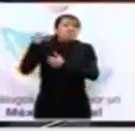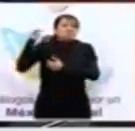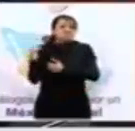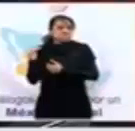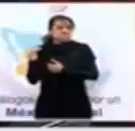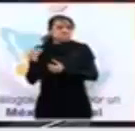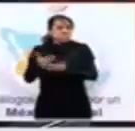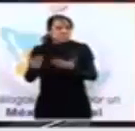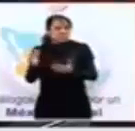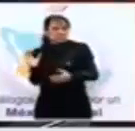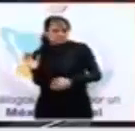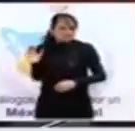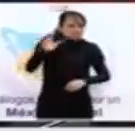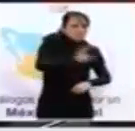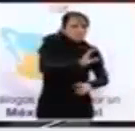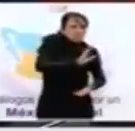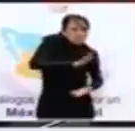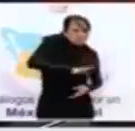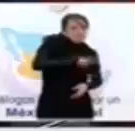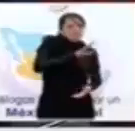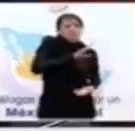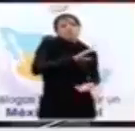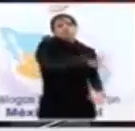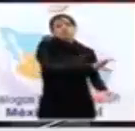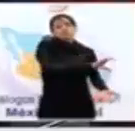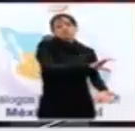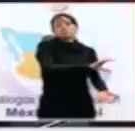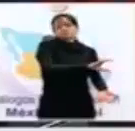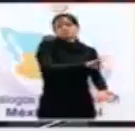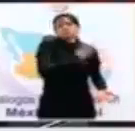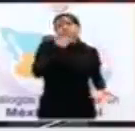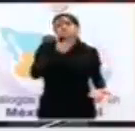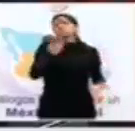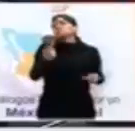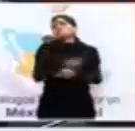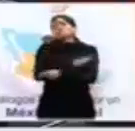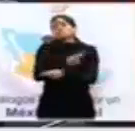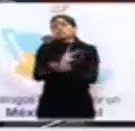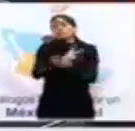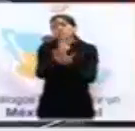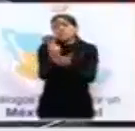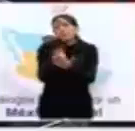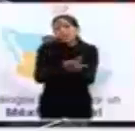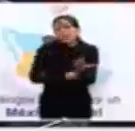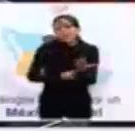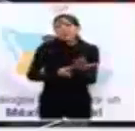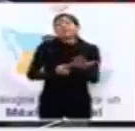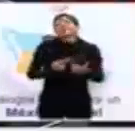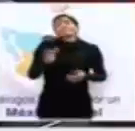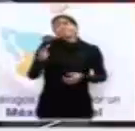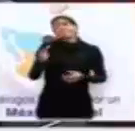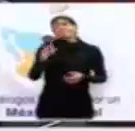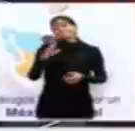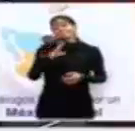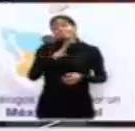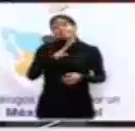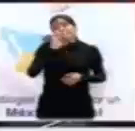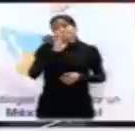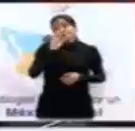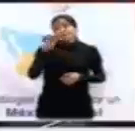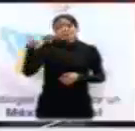simplemente porque regreso al punto inicial, que el programa especial concurrente, y como decía Héctor, cada año tiene más